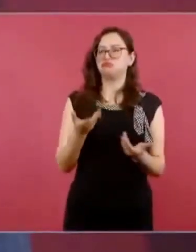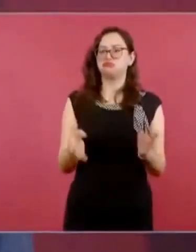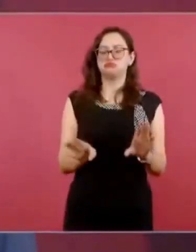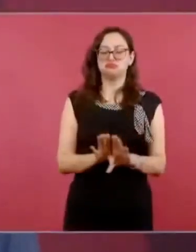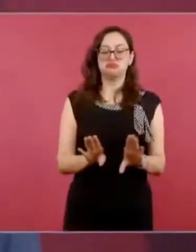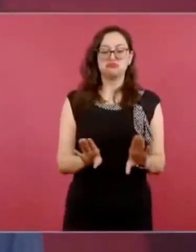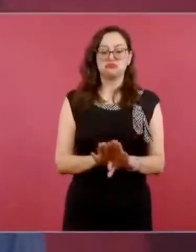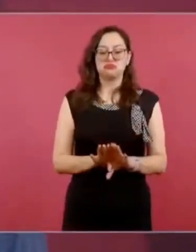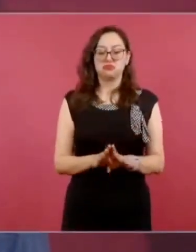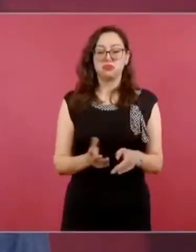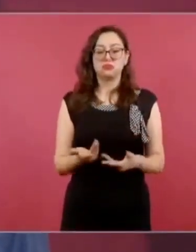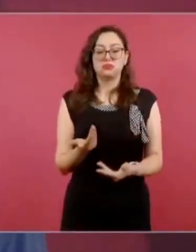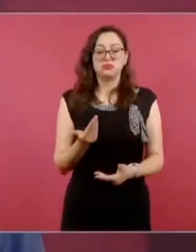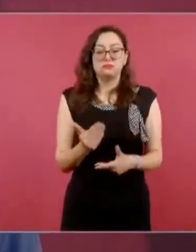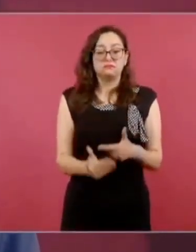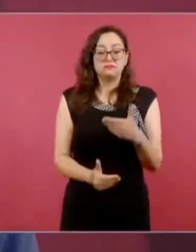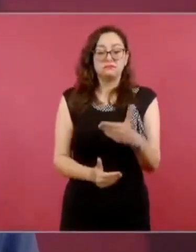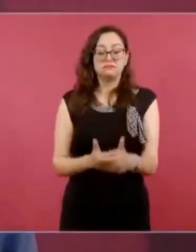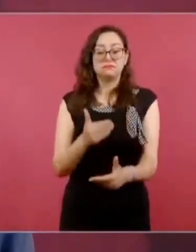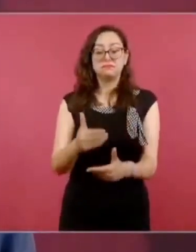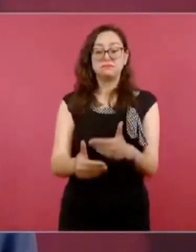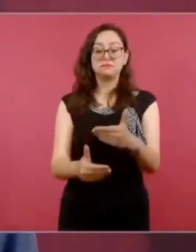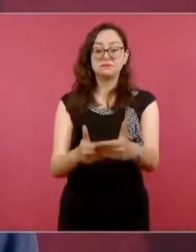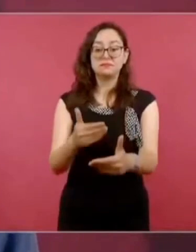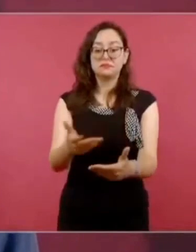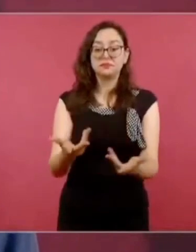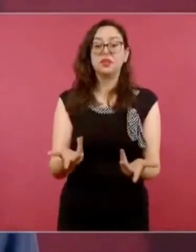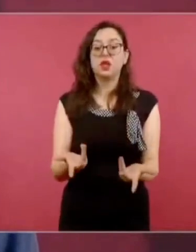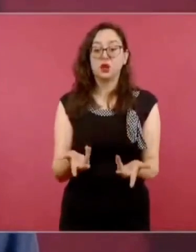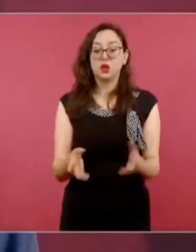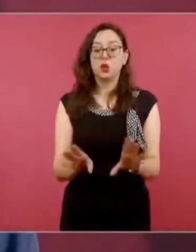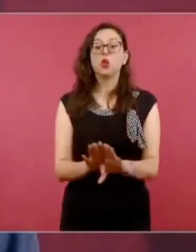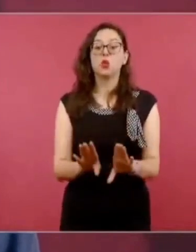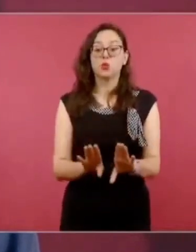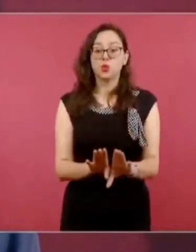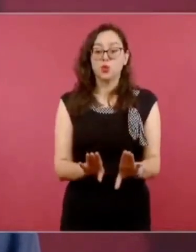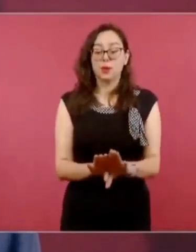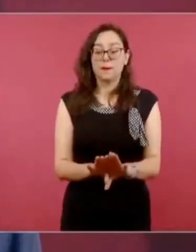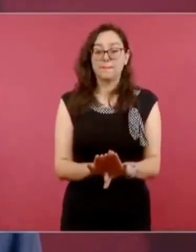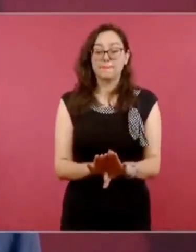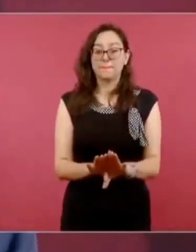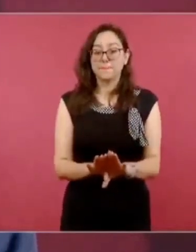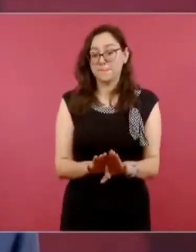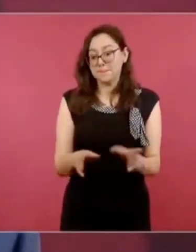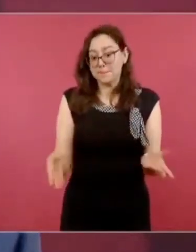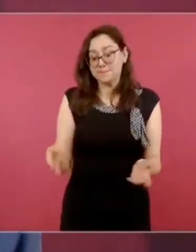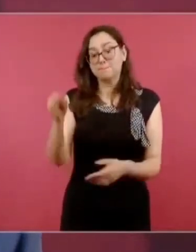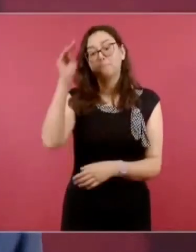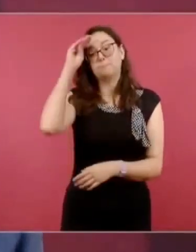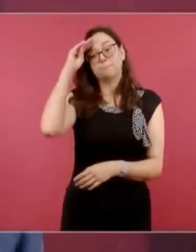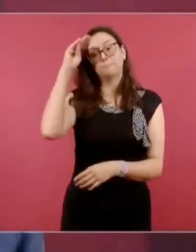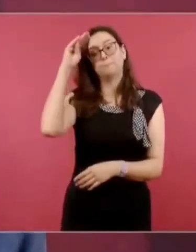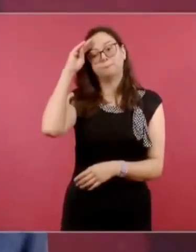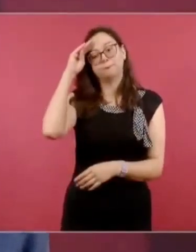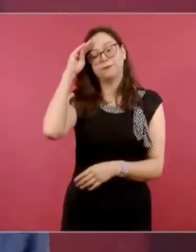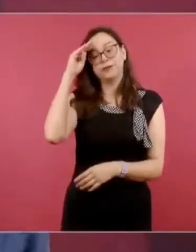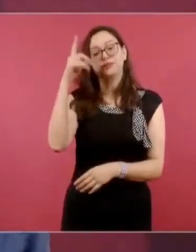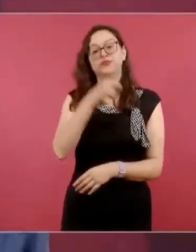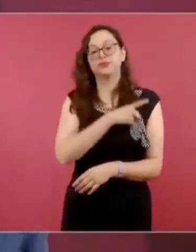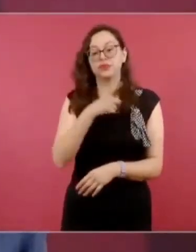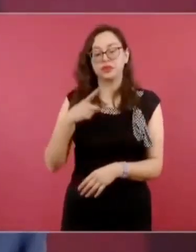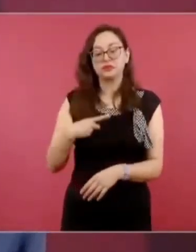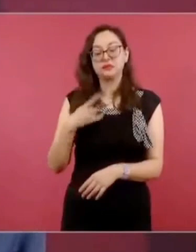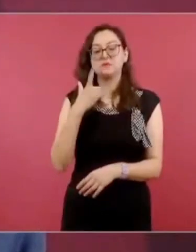que se vayan a dar las cosas? Se tiene que seguir luchando de manera